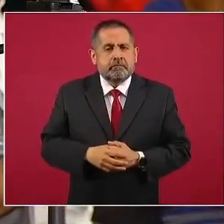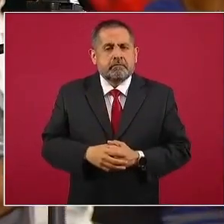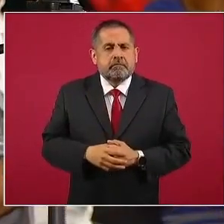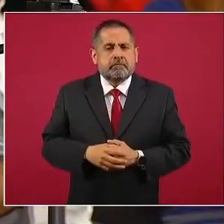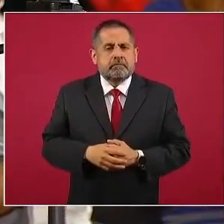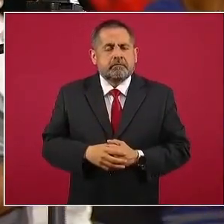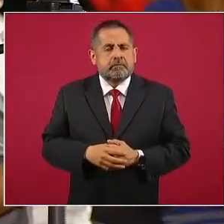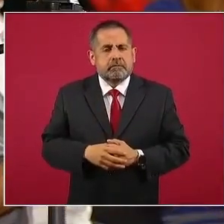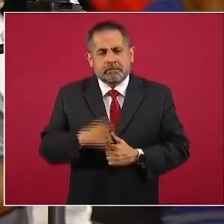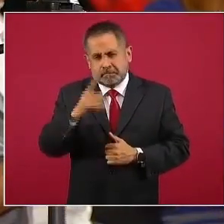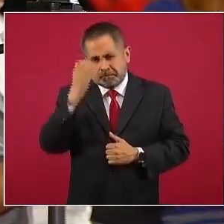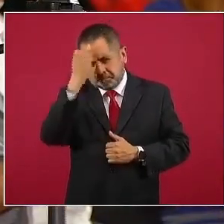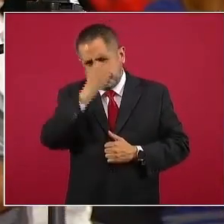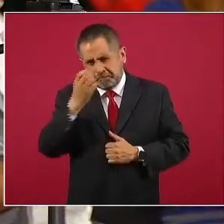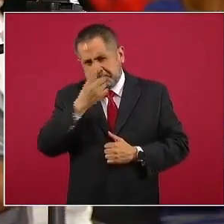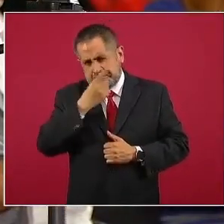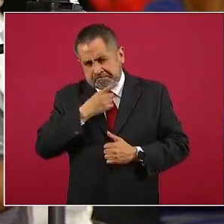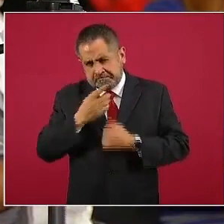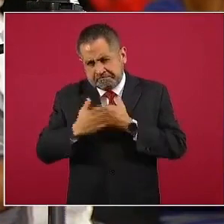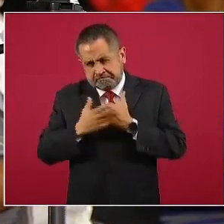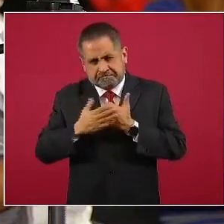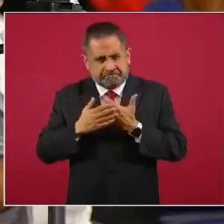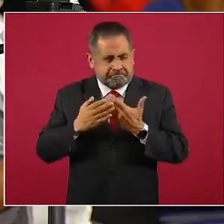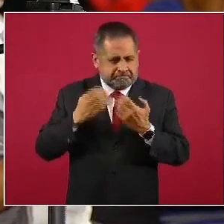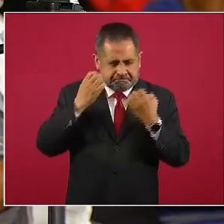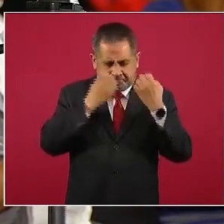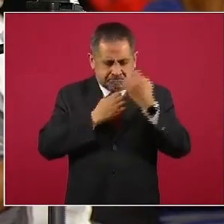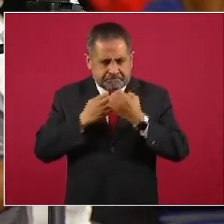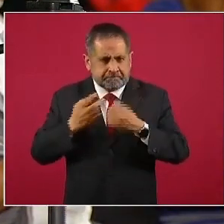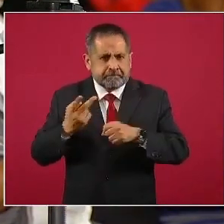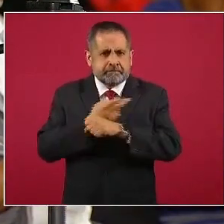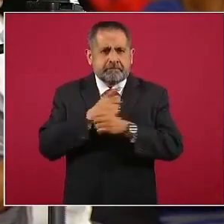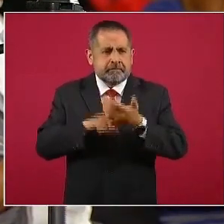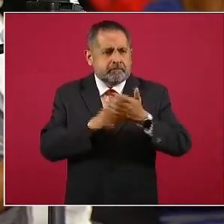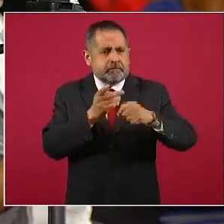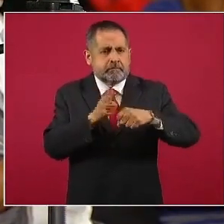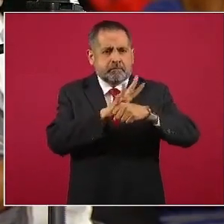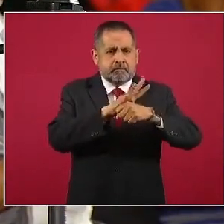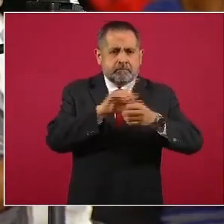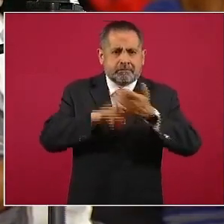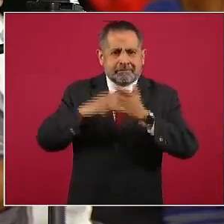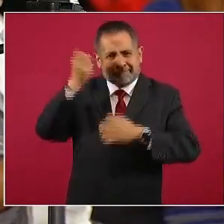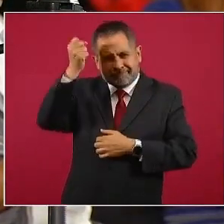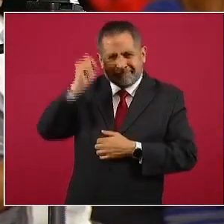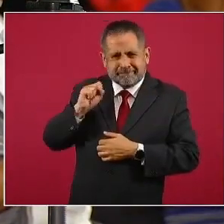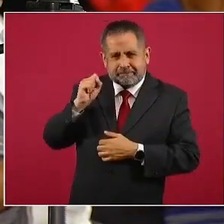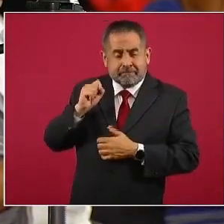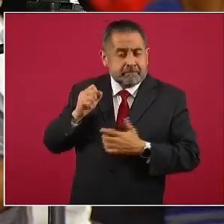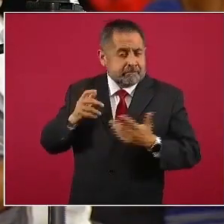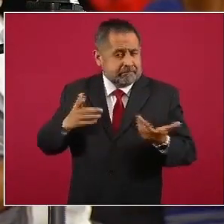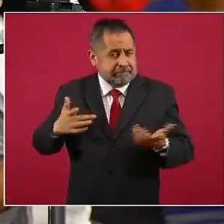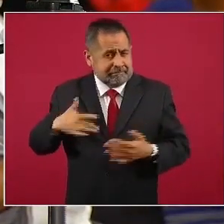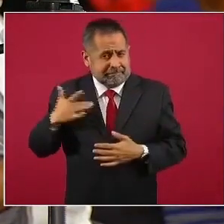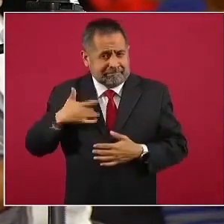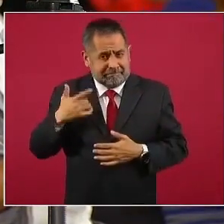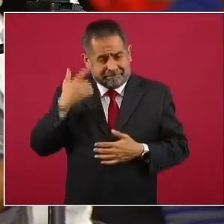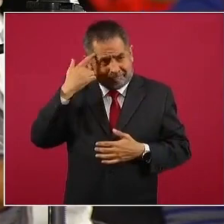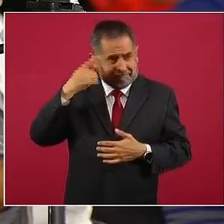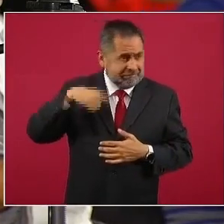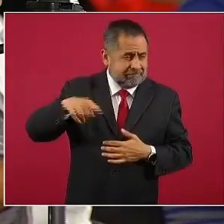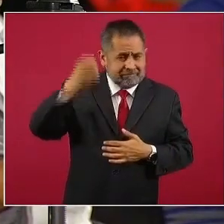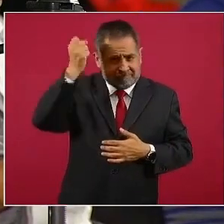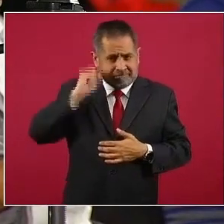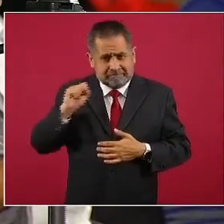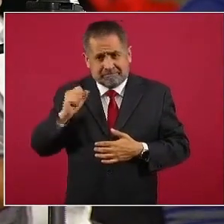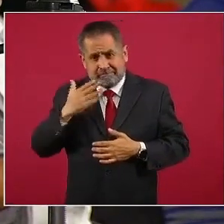¿qué balance tiene, me podría decir, en la evolución de COVID en Sinaloa? ¿Siente que se han comportado los sinaloenses